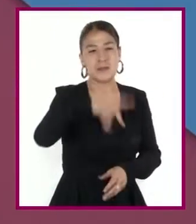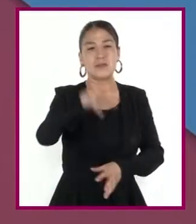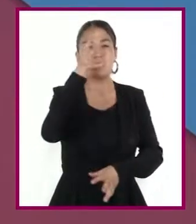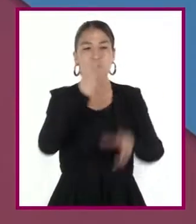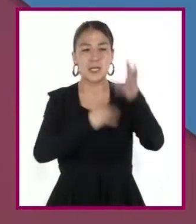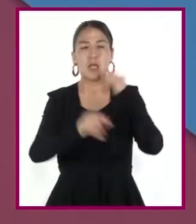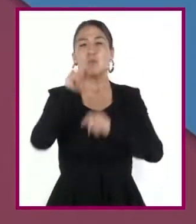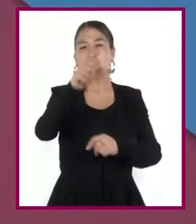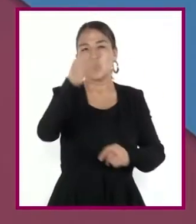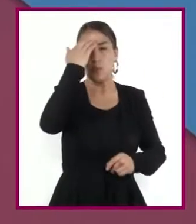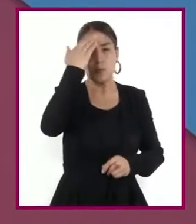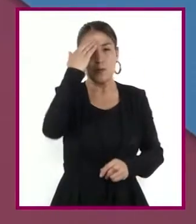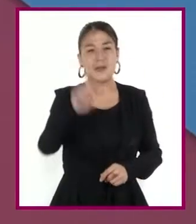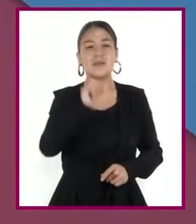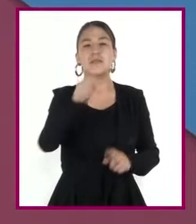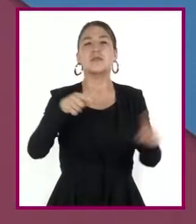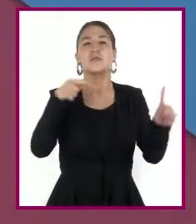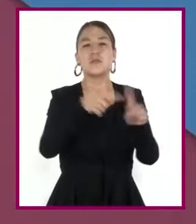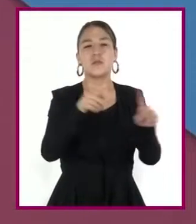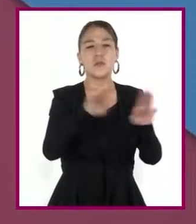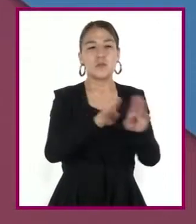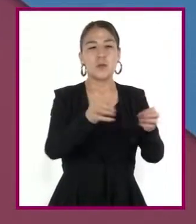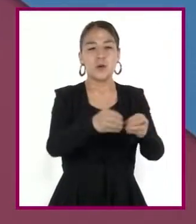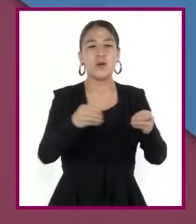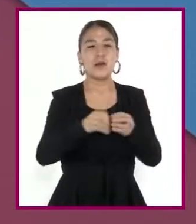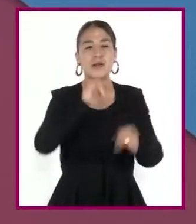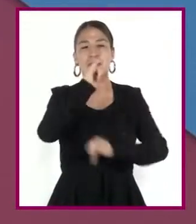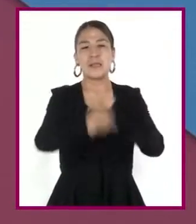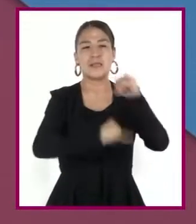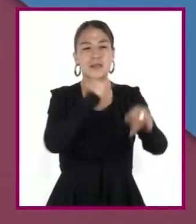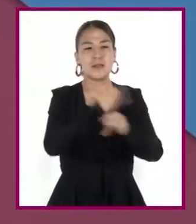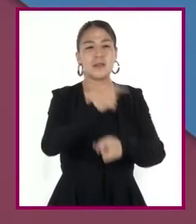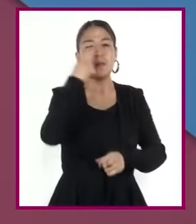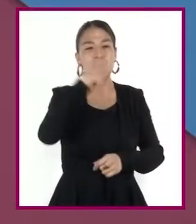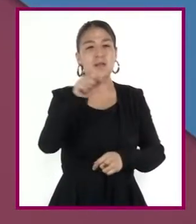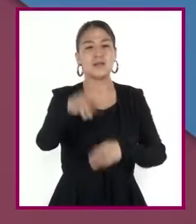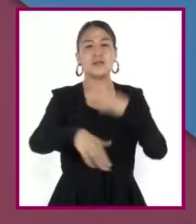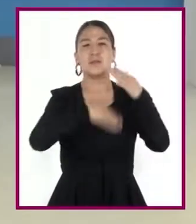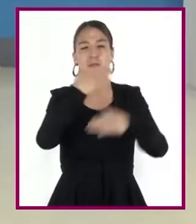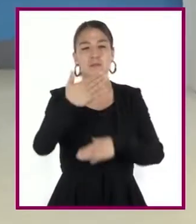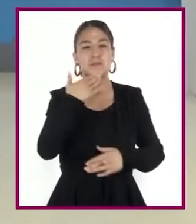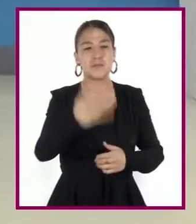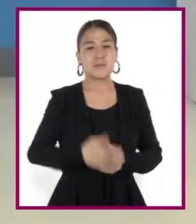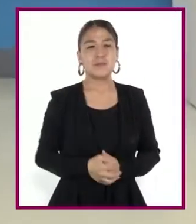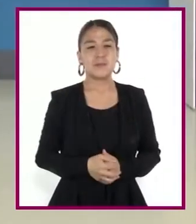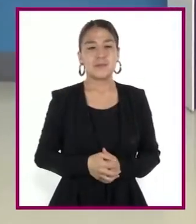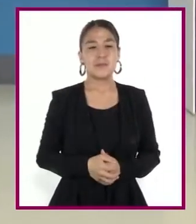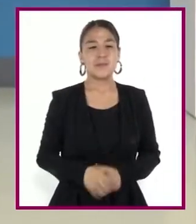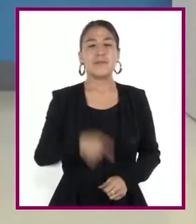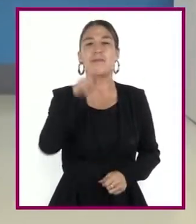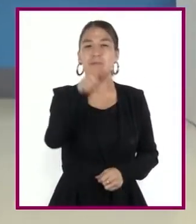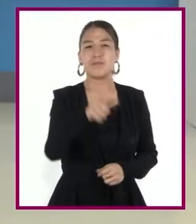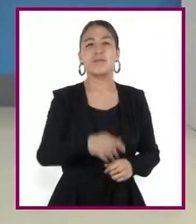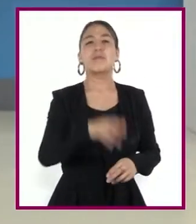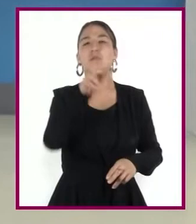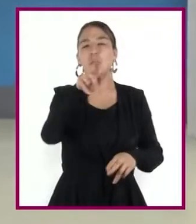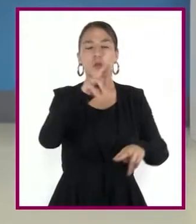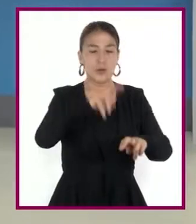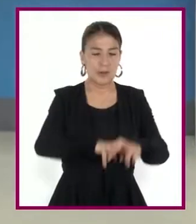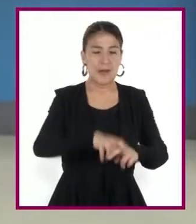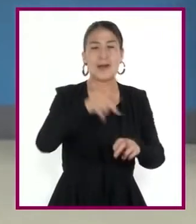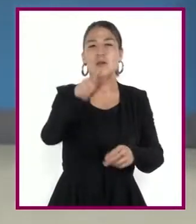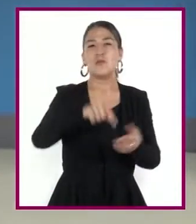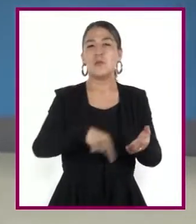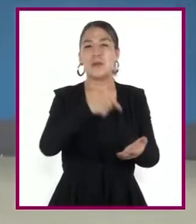y conocerán el papel de los organismos internacionales en su implementación. Siéntense en el lugar que han